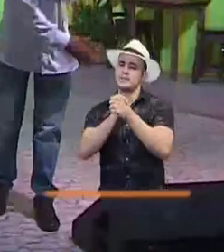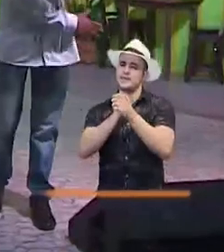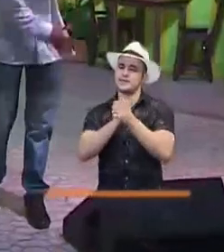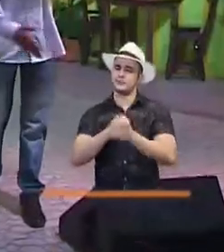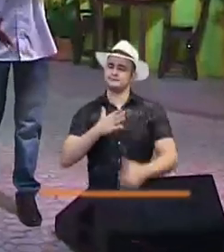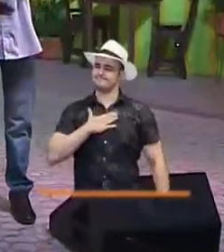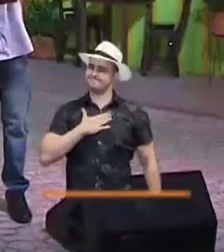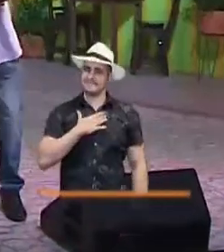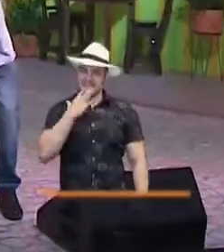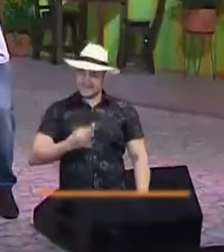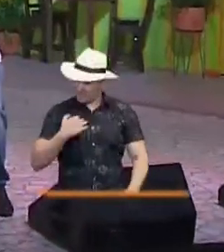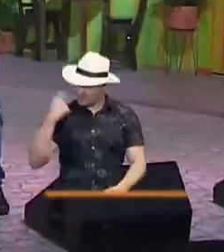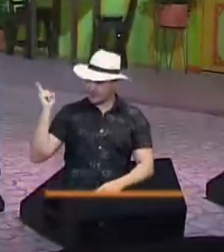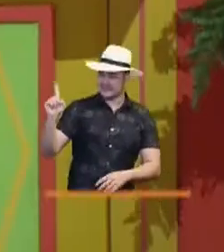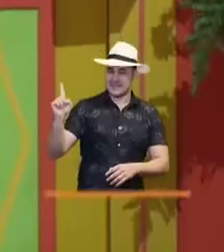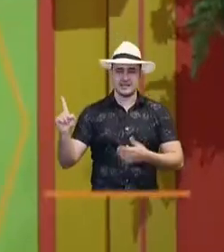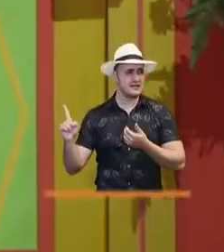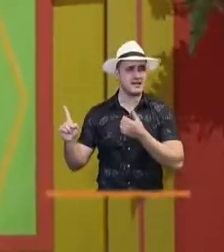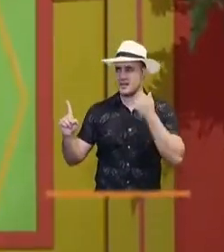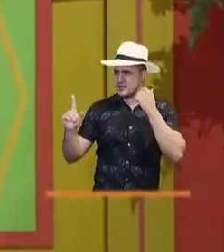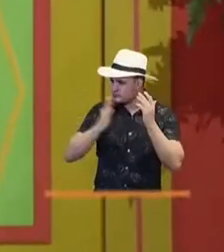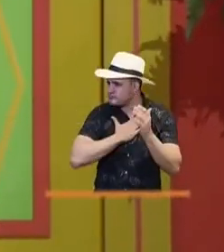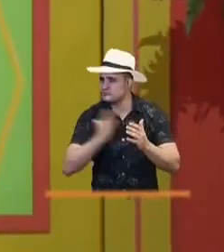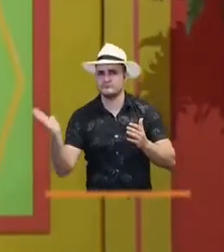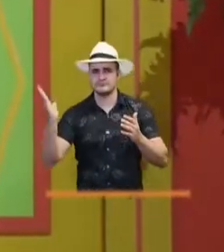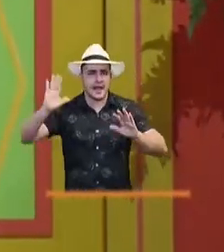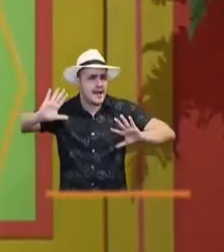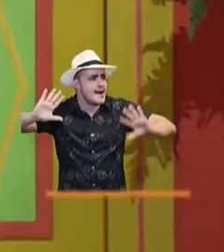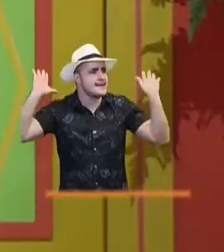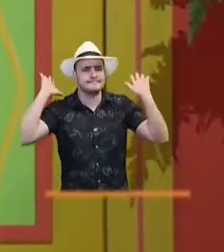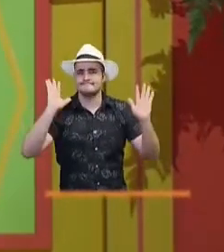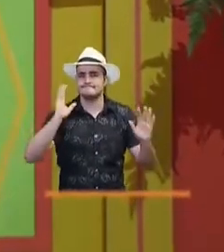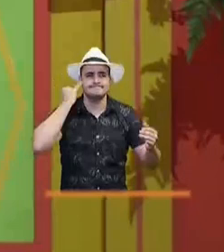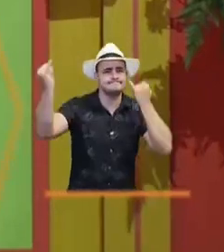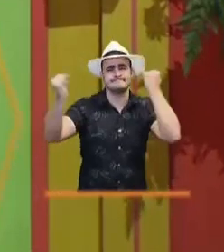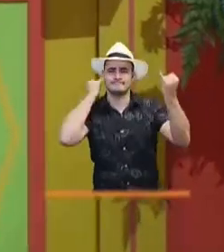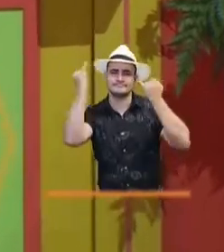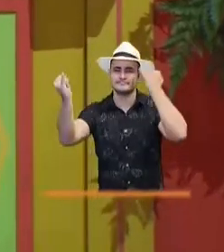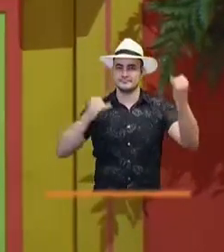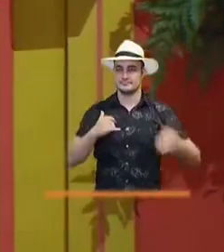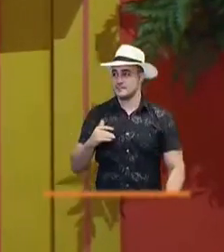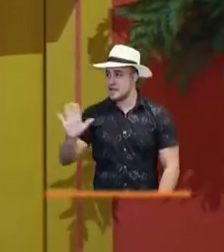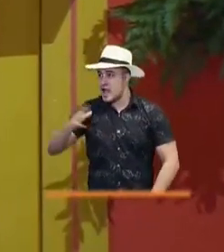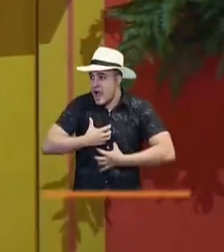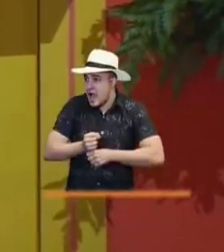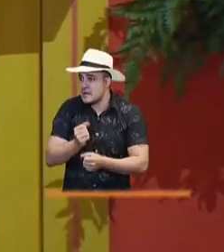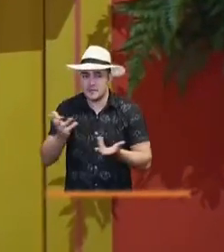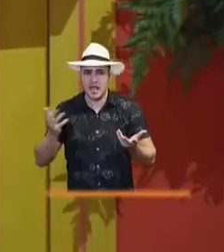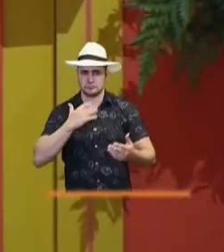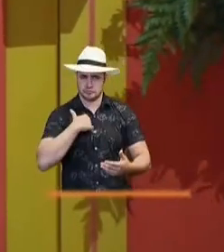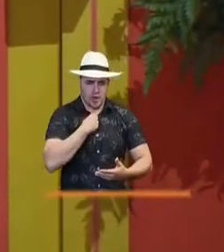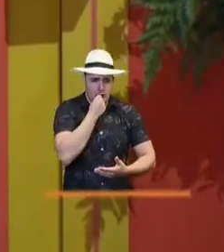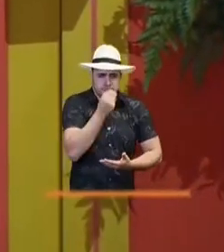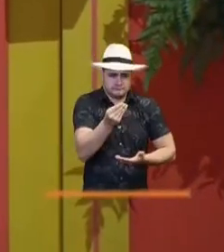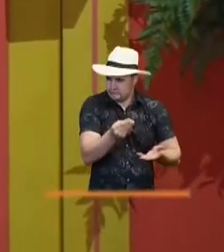amigo hago cualquier maroma si toca, y para quitarle el hambre me sacó